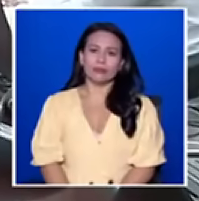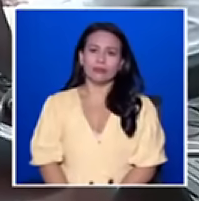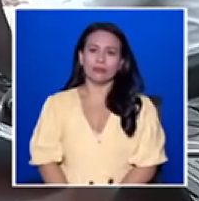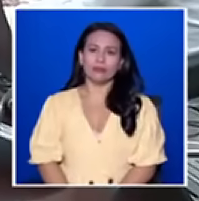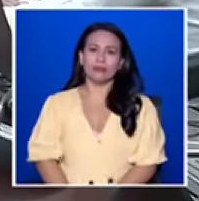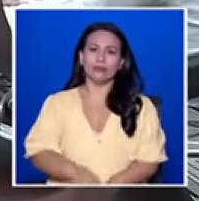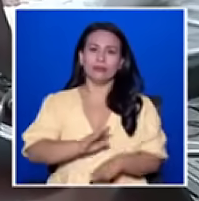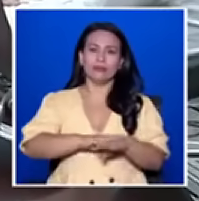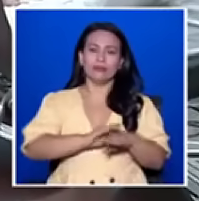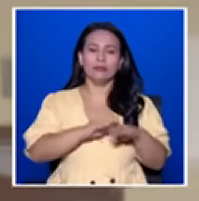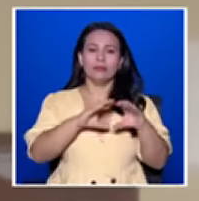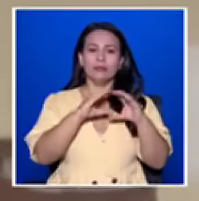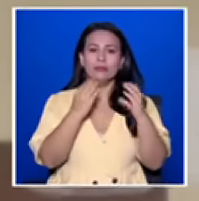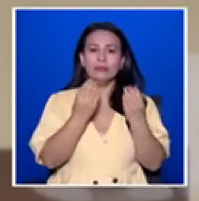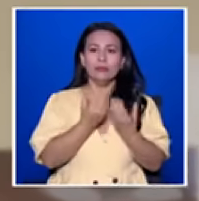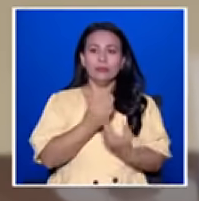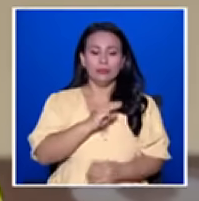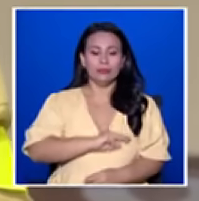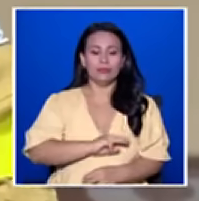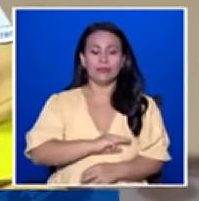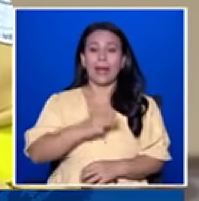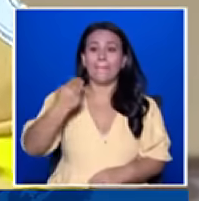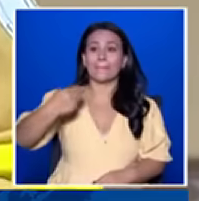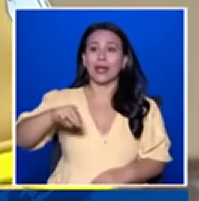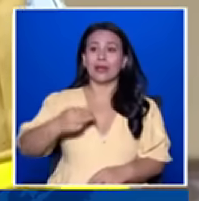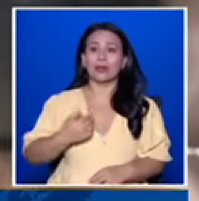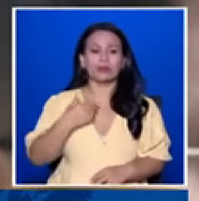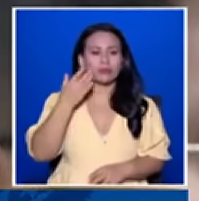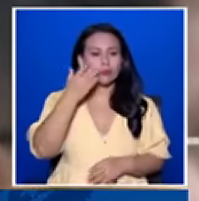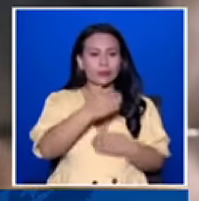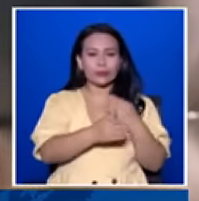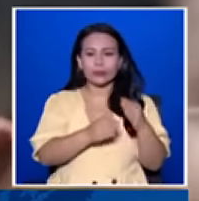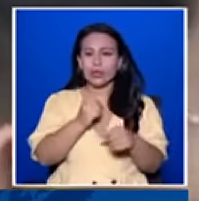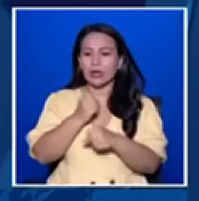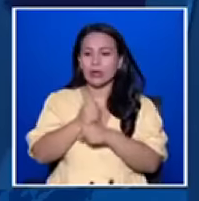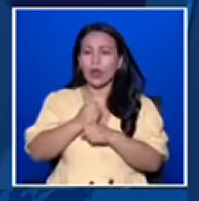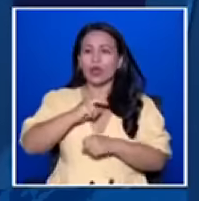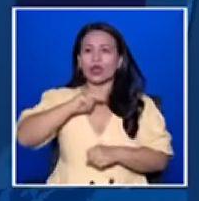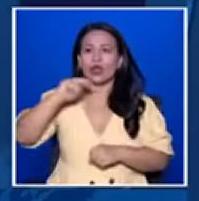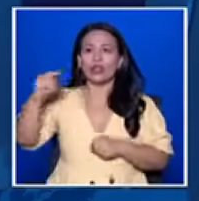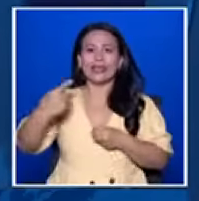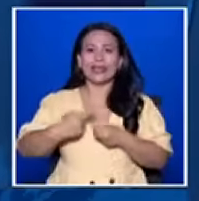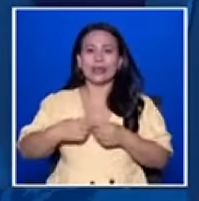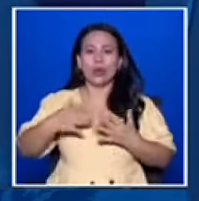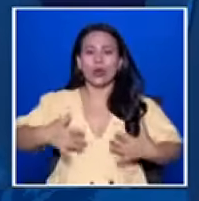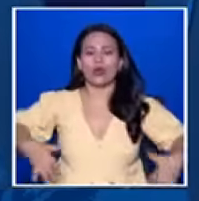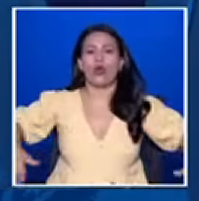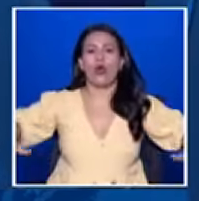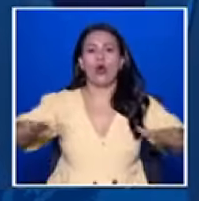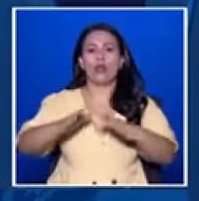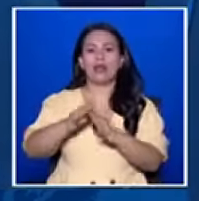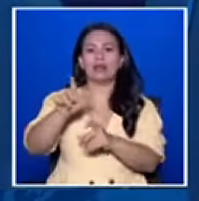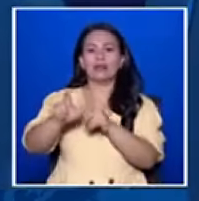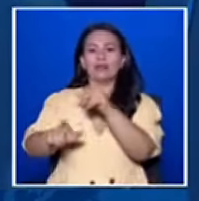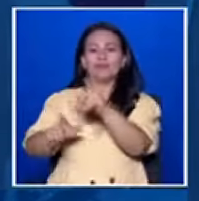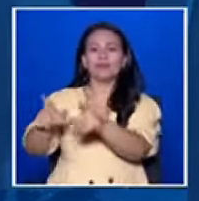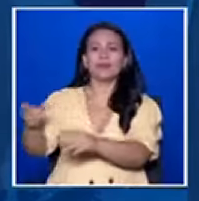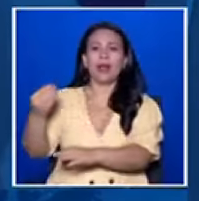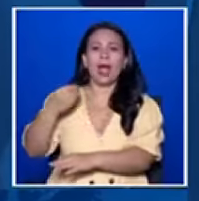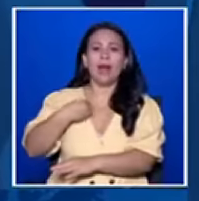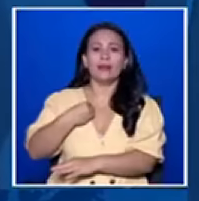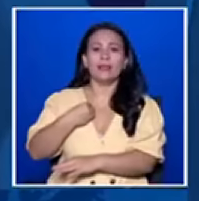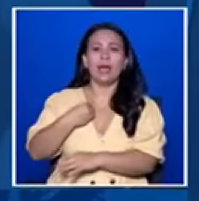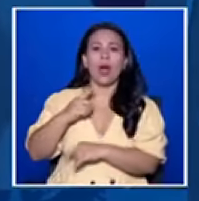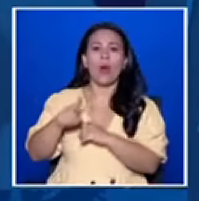El COE Metropolitano se activó este miércoles tras los incendios en el nororiente de Quito. Habitantes del sector de Tababela registraron